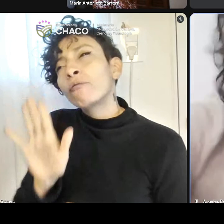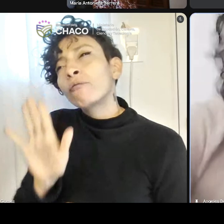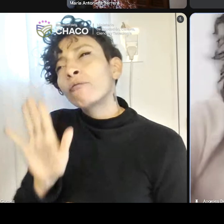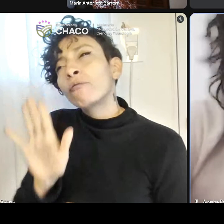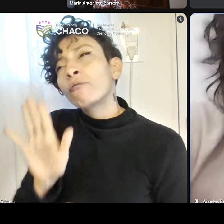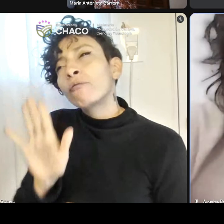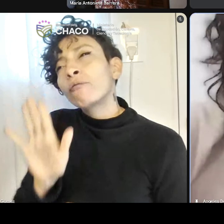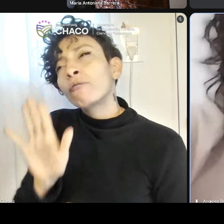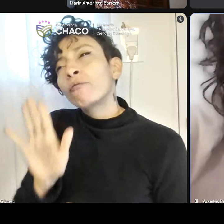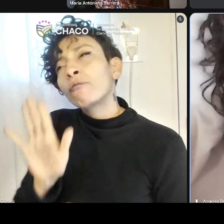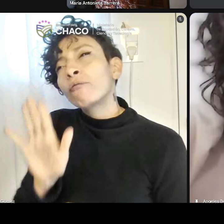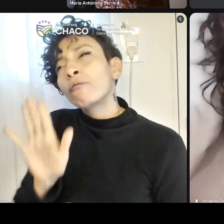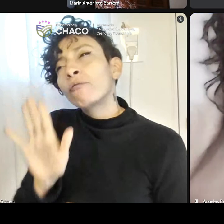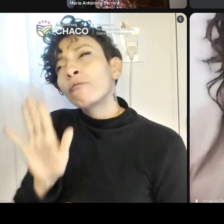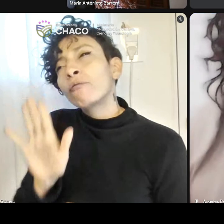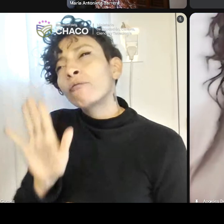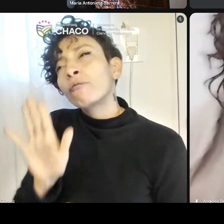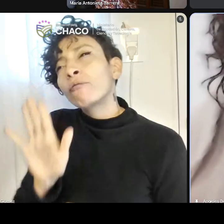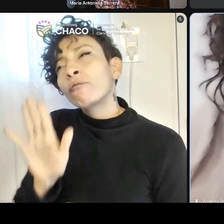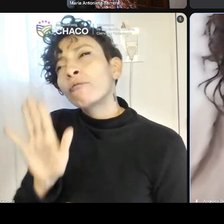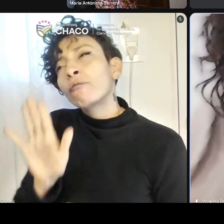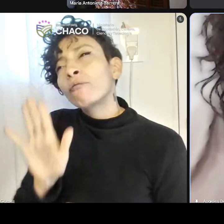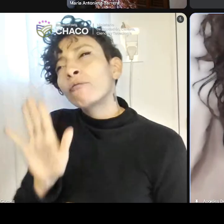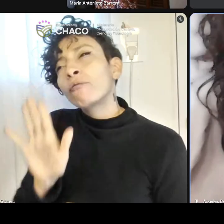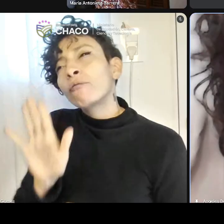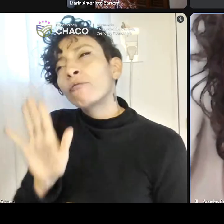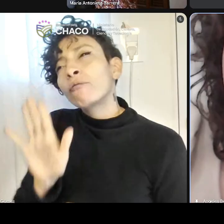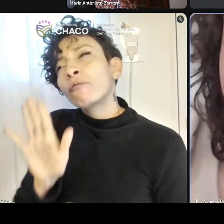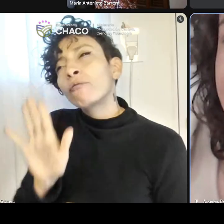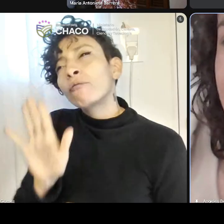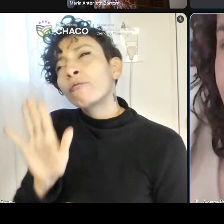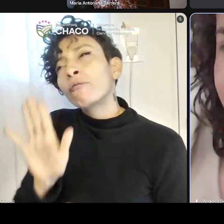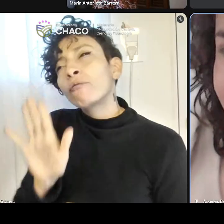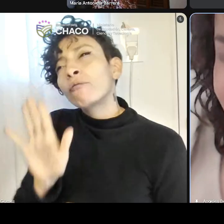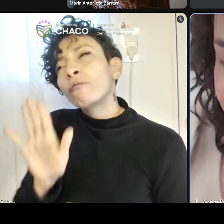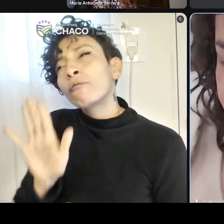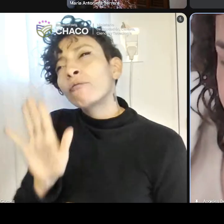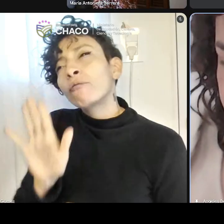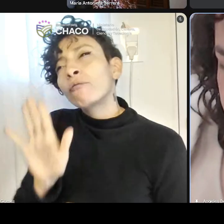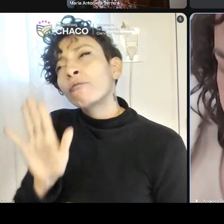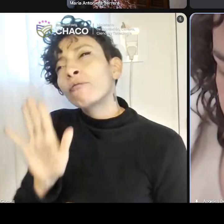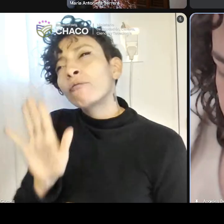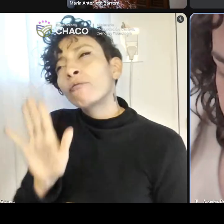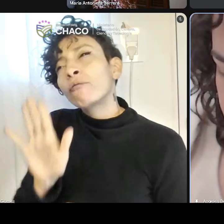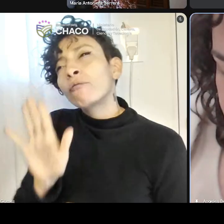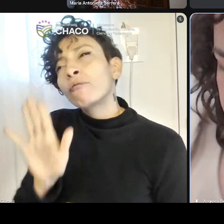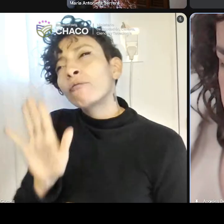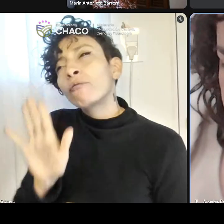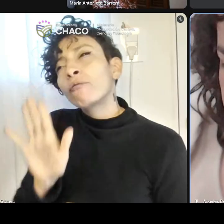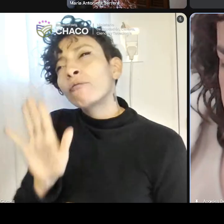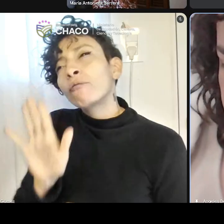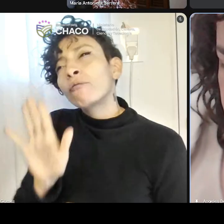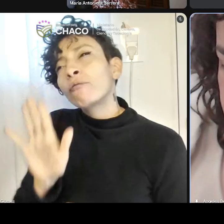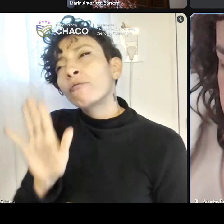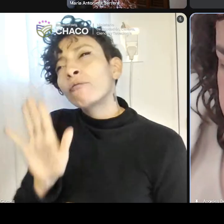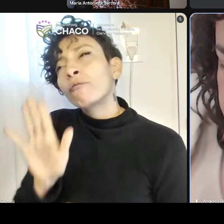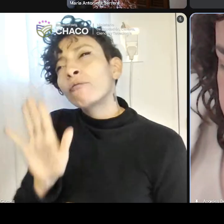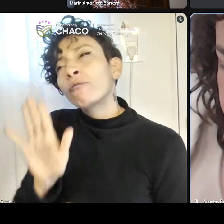bueno, ahí le digo, o le digo a las chicas que se lo digan.